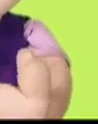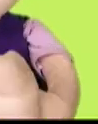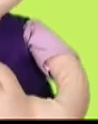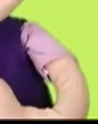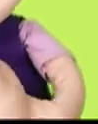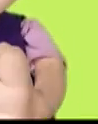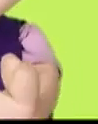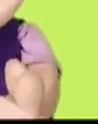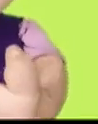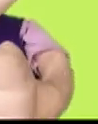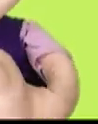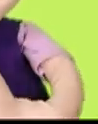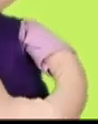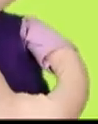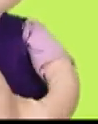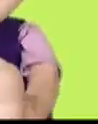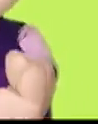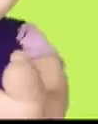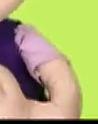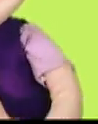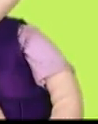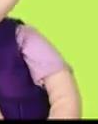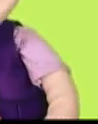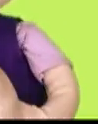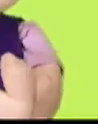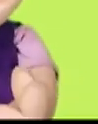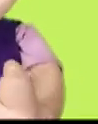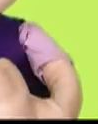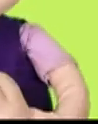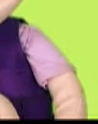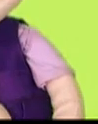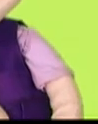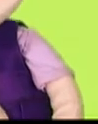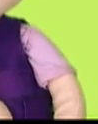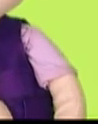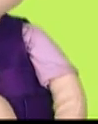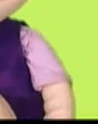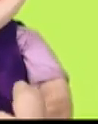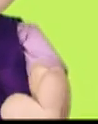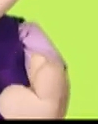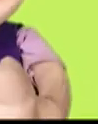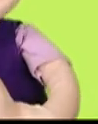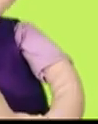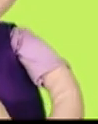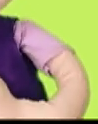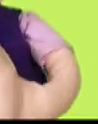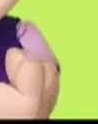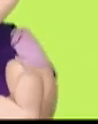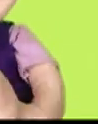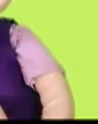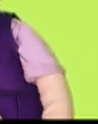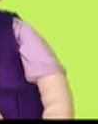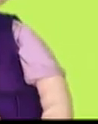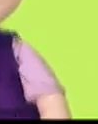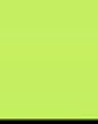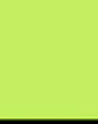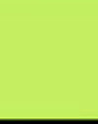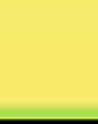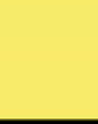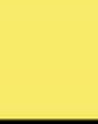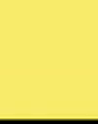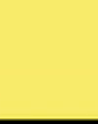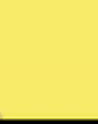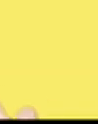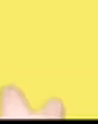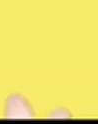poco a poco aprendemos a hacer cosas nuevas que antes no podíamos o no sabíamos cómo y empezamos a hacerlas solos